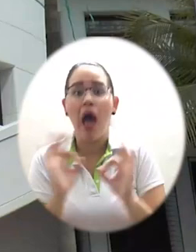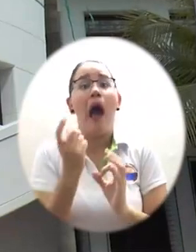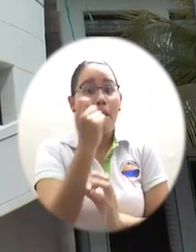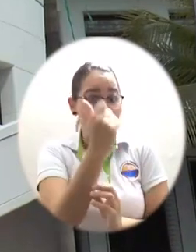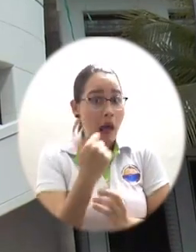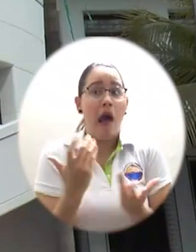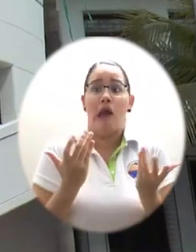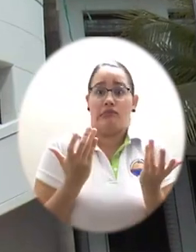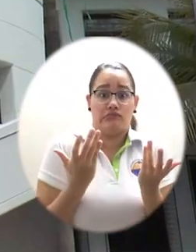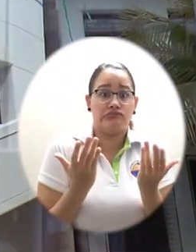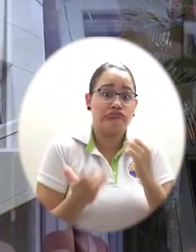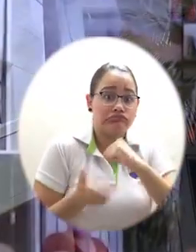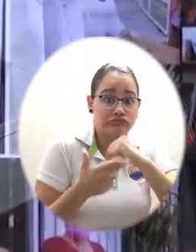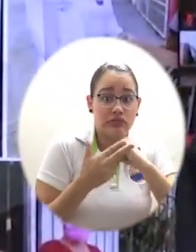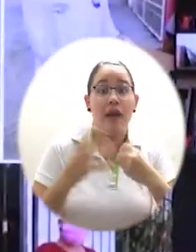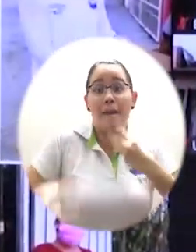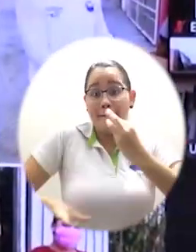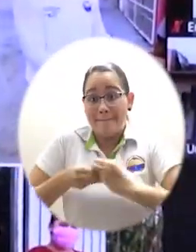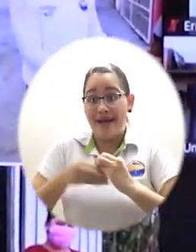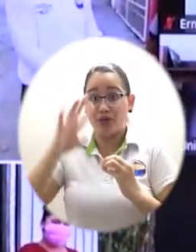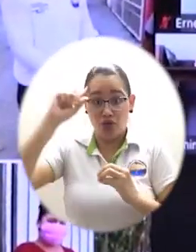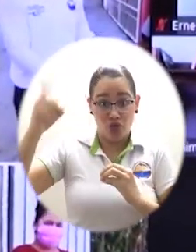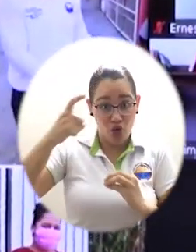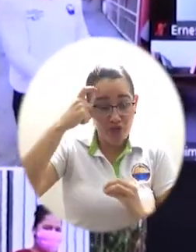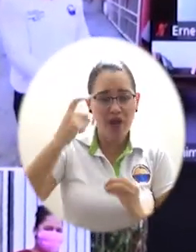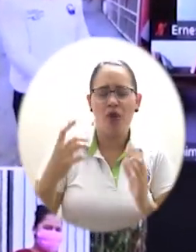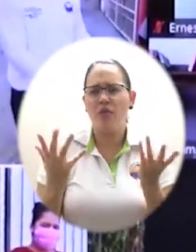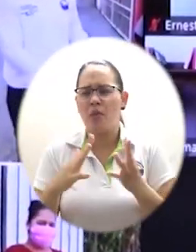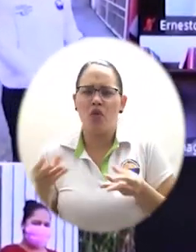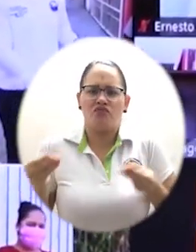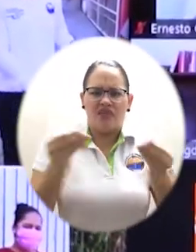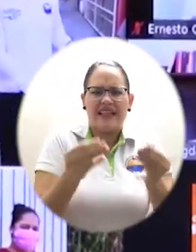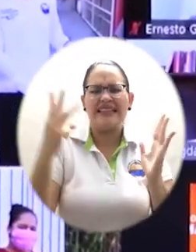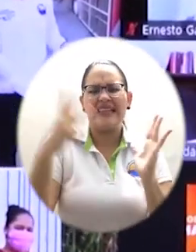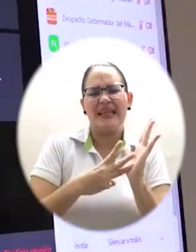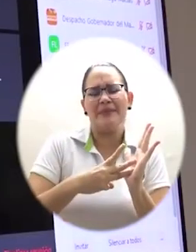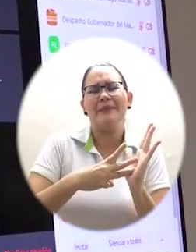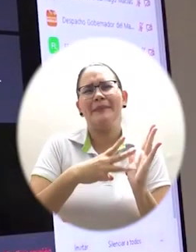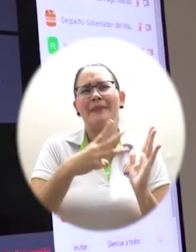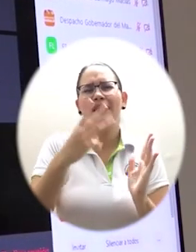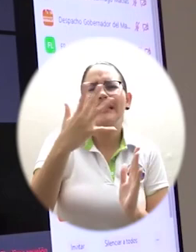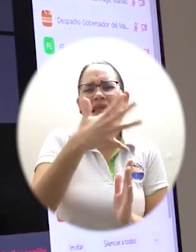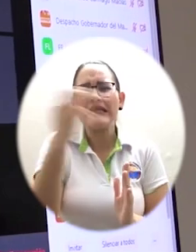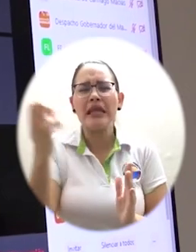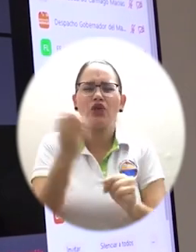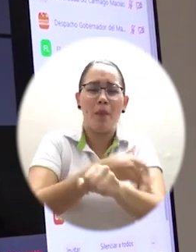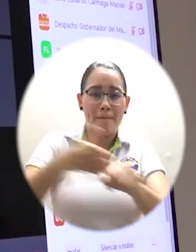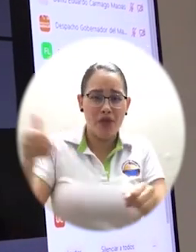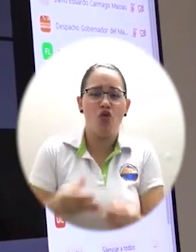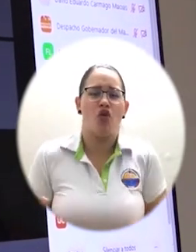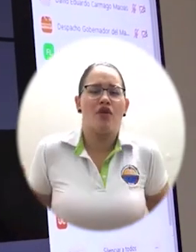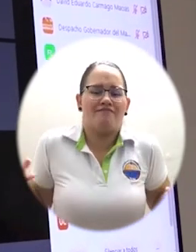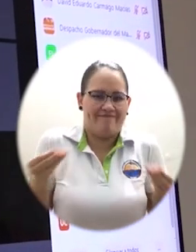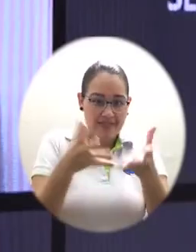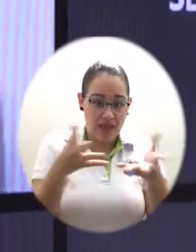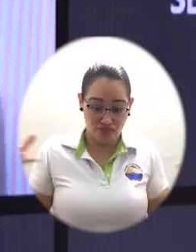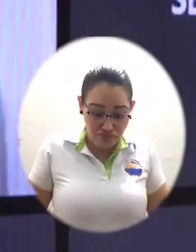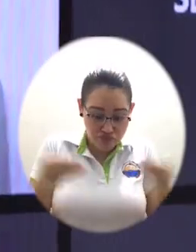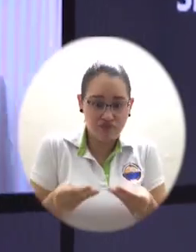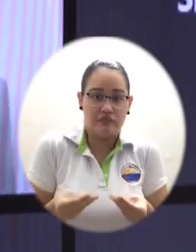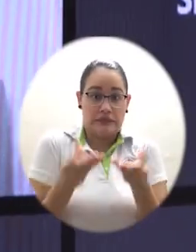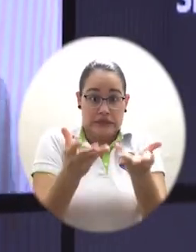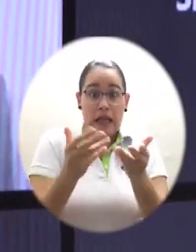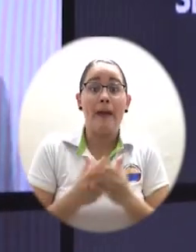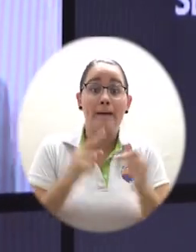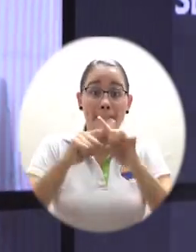.500 millones de pesos. Sin embargo, vale la pena aclarar que estos recursos anunciados resultan insuficientes para alcanzar la gratuidad plena de la